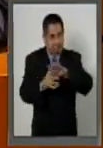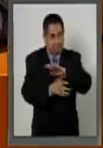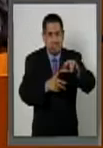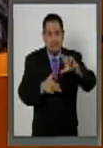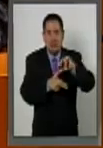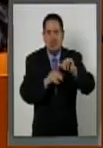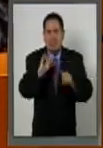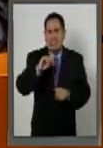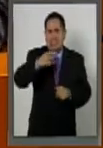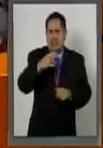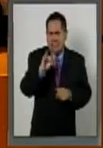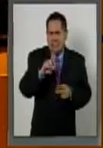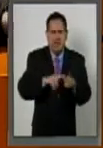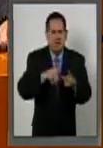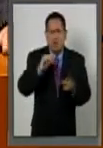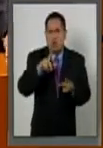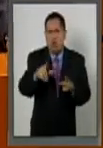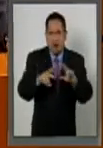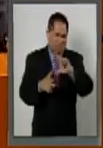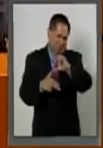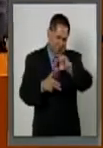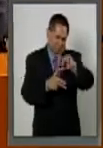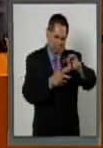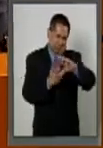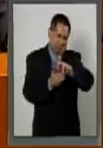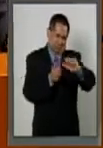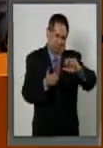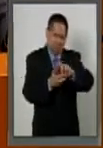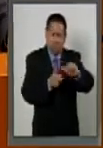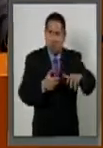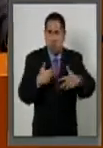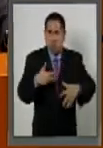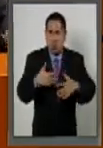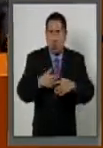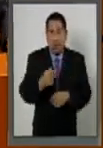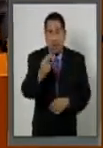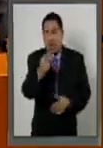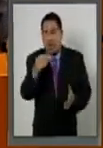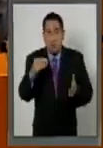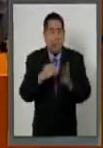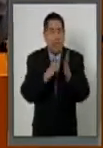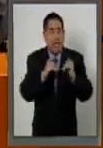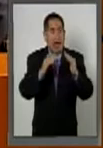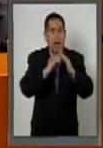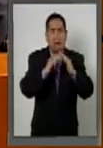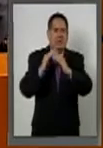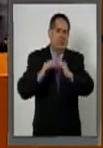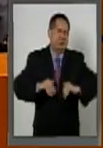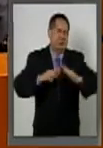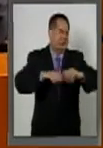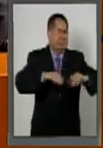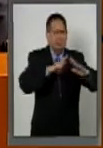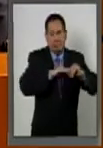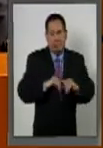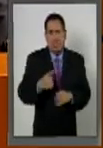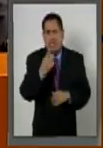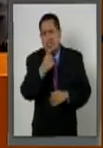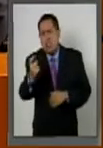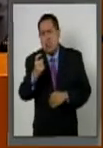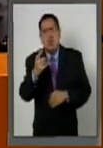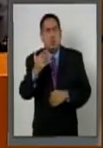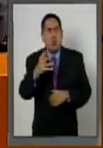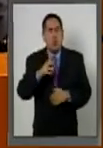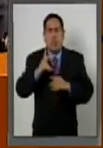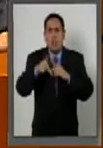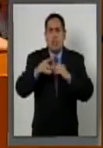el huracán ingrid el huracán manuel había dejado una secuela de 25 mil viviendas destruidas más de 150